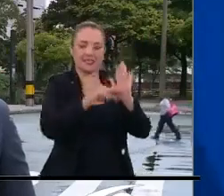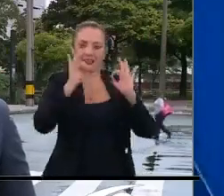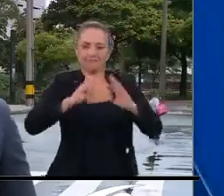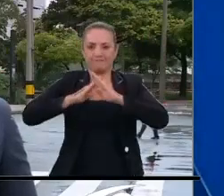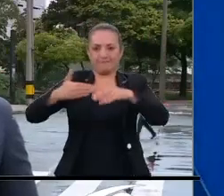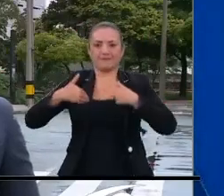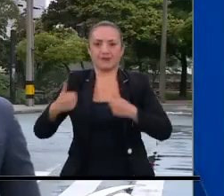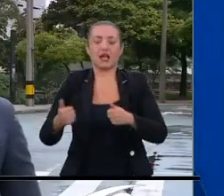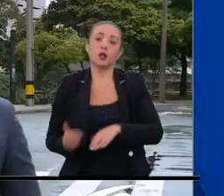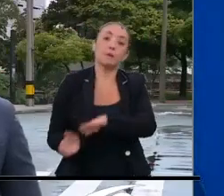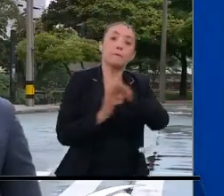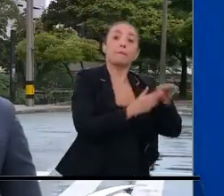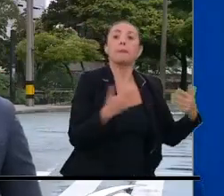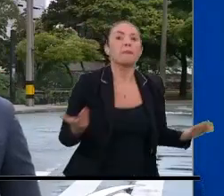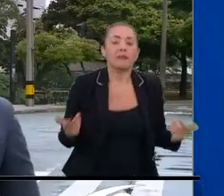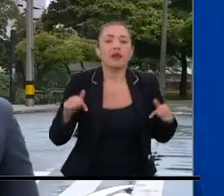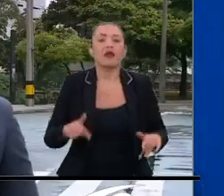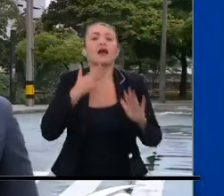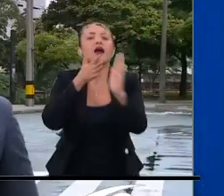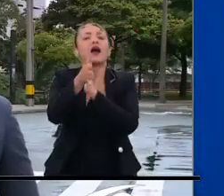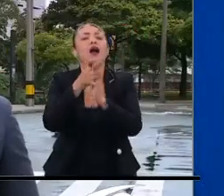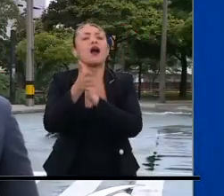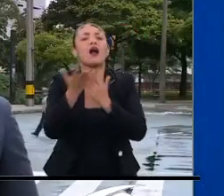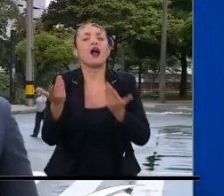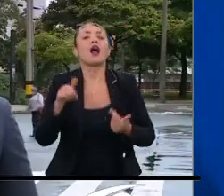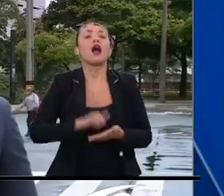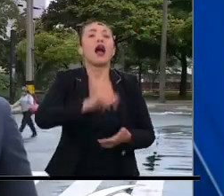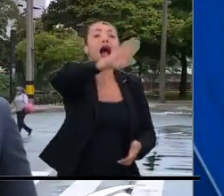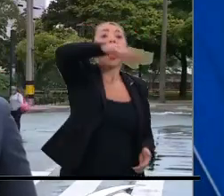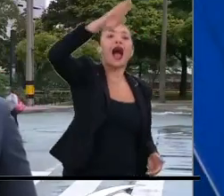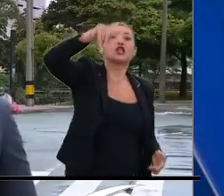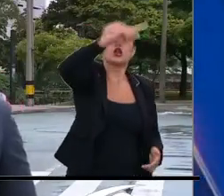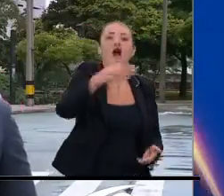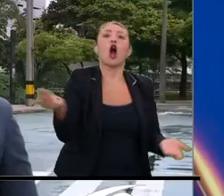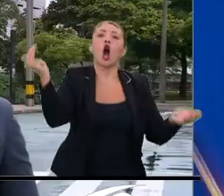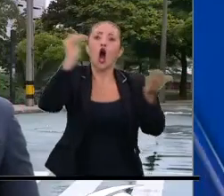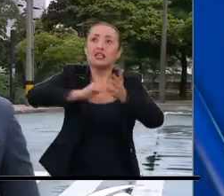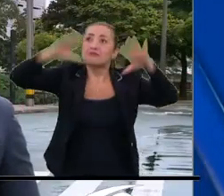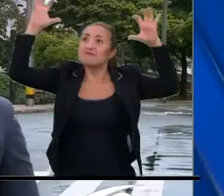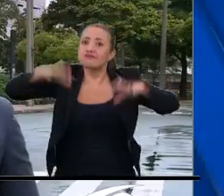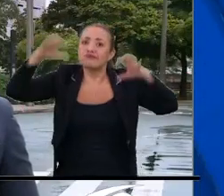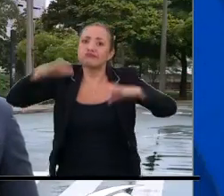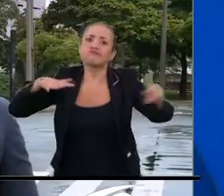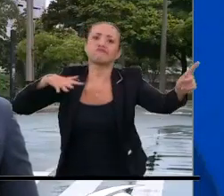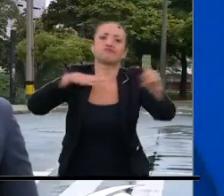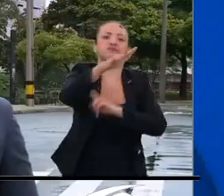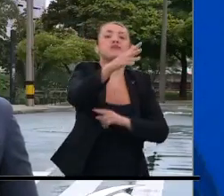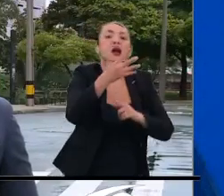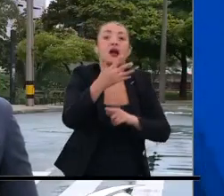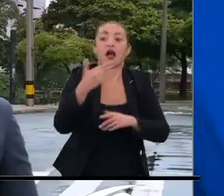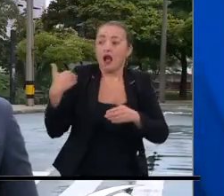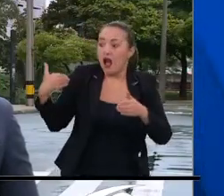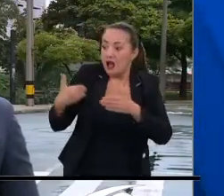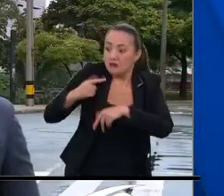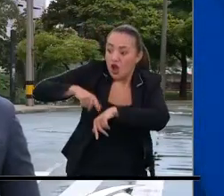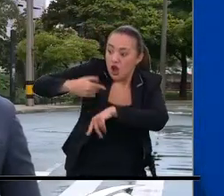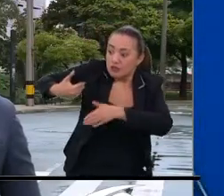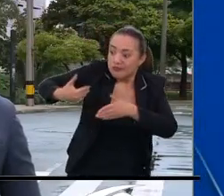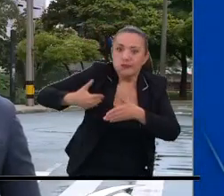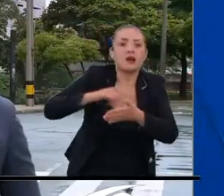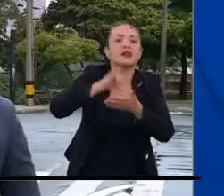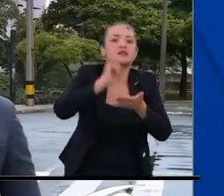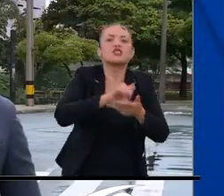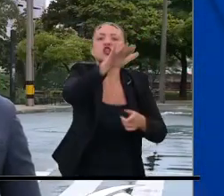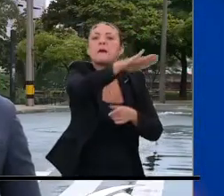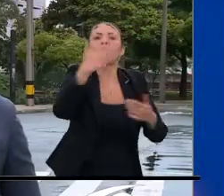Bioseguridad. Y ahora nos vamos a Antioquia, donde las lluvias han causado nuevos estragos. En las últimas horas, varias emergencias se registraron en Medellín y en el